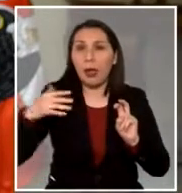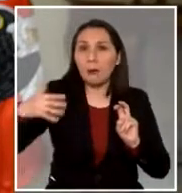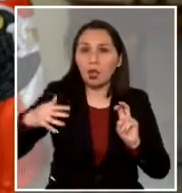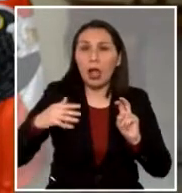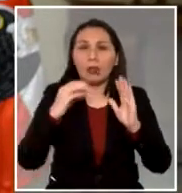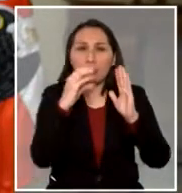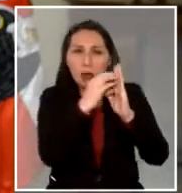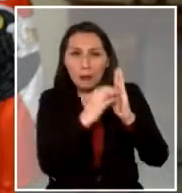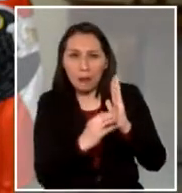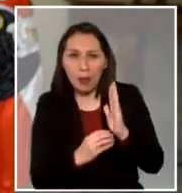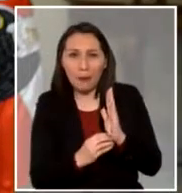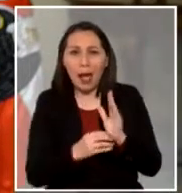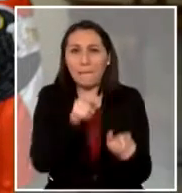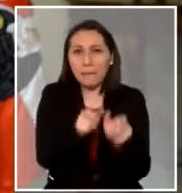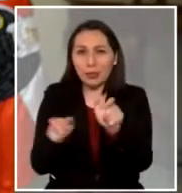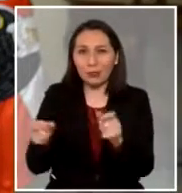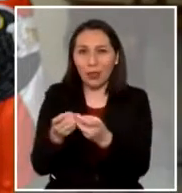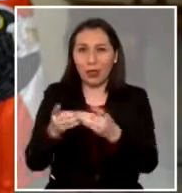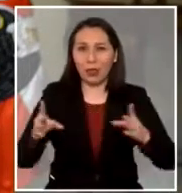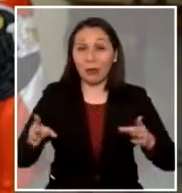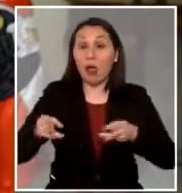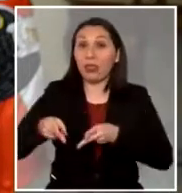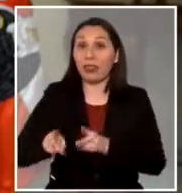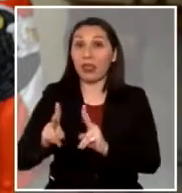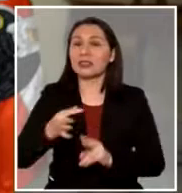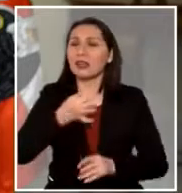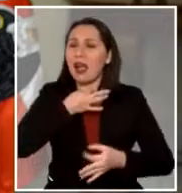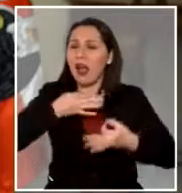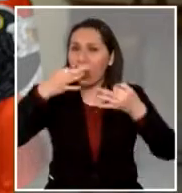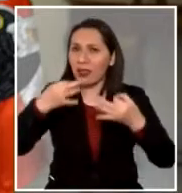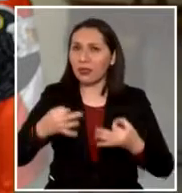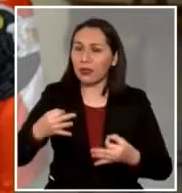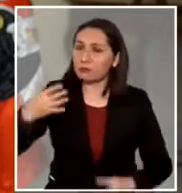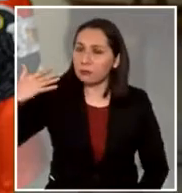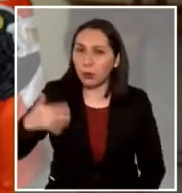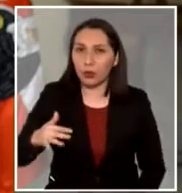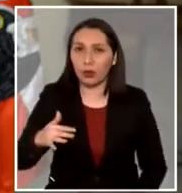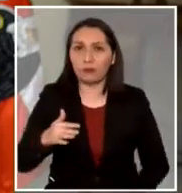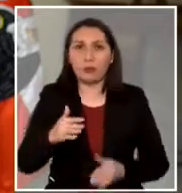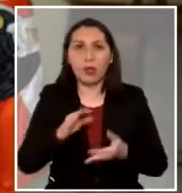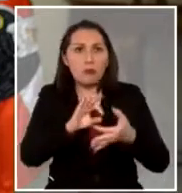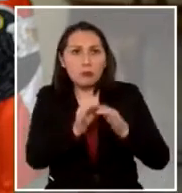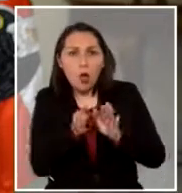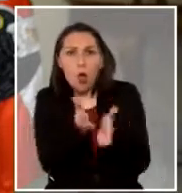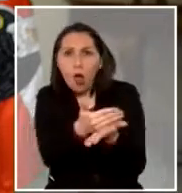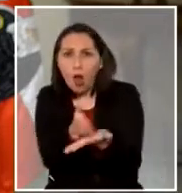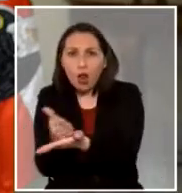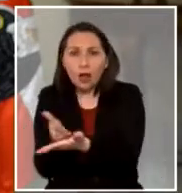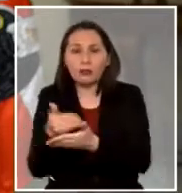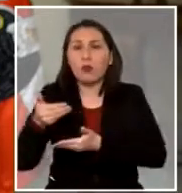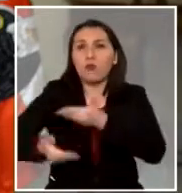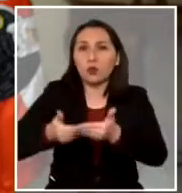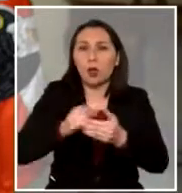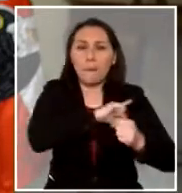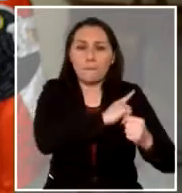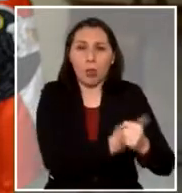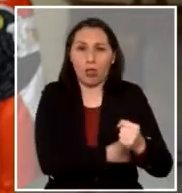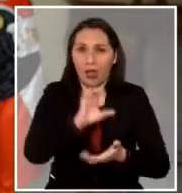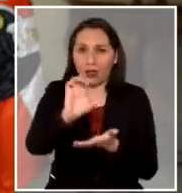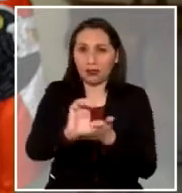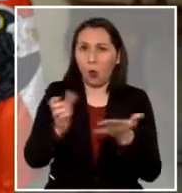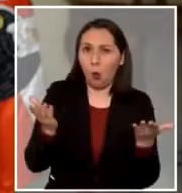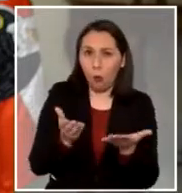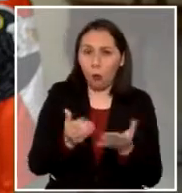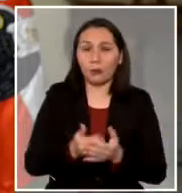para las personas y la democracia como los derechos y garantías fundamentales la organización y funcionamiento de los poderes del estado